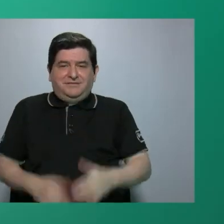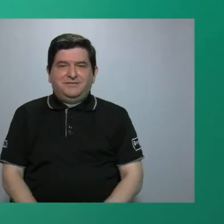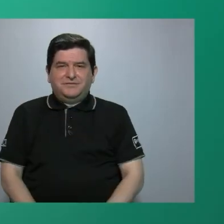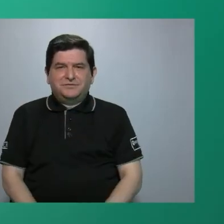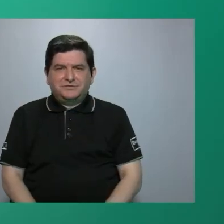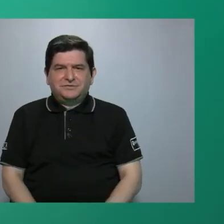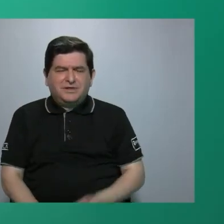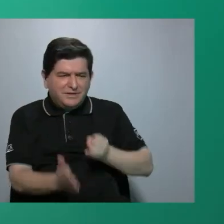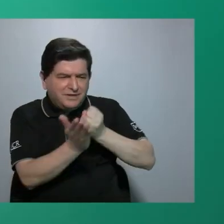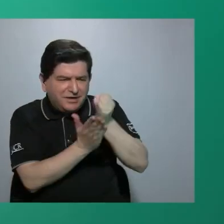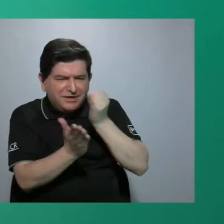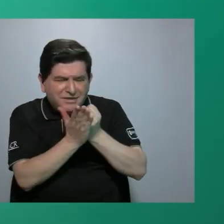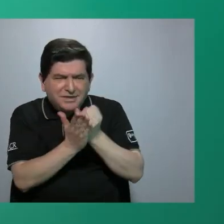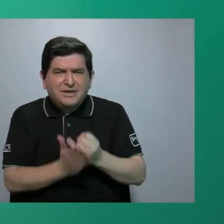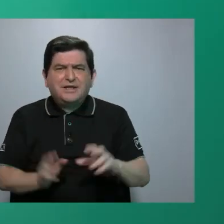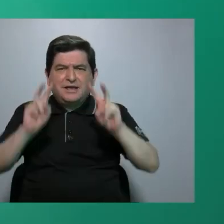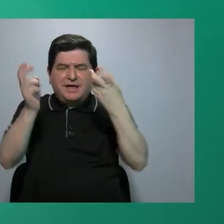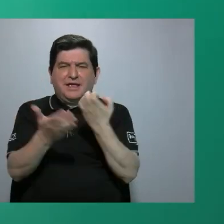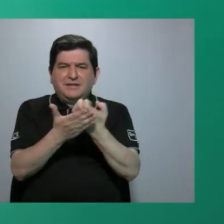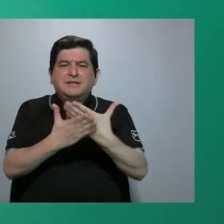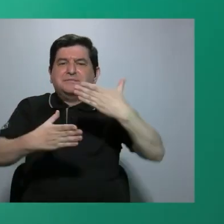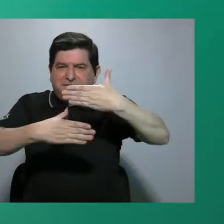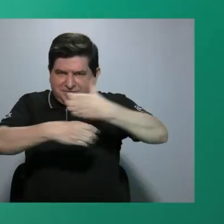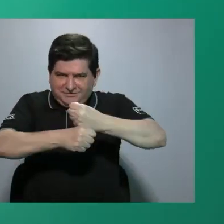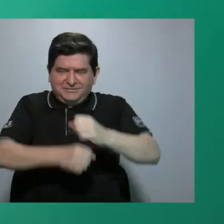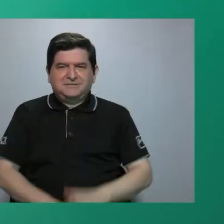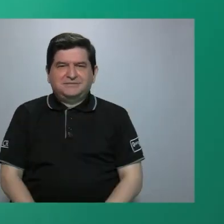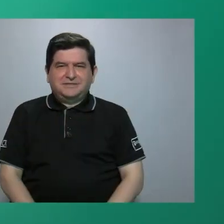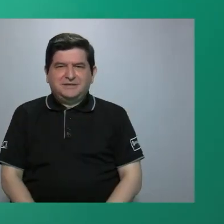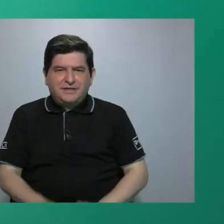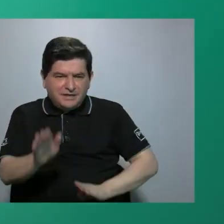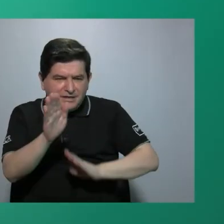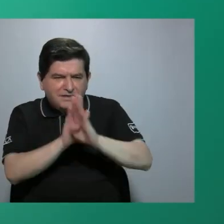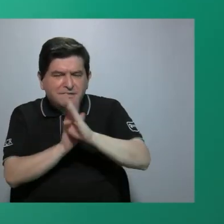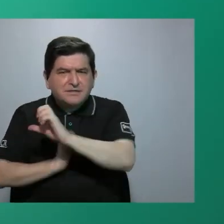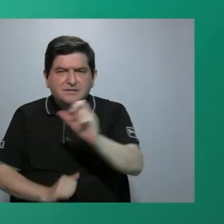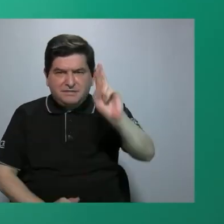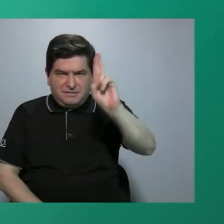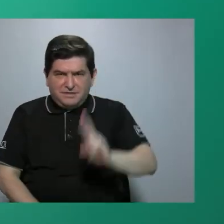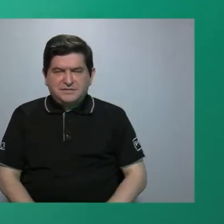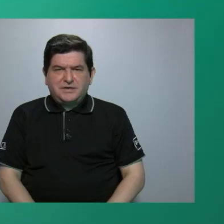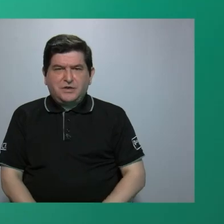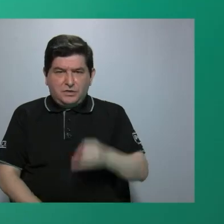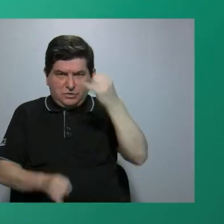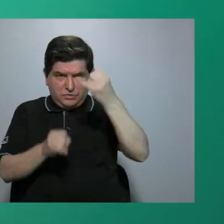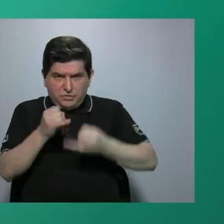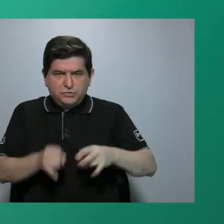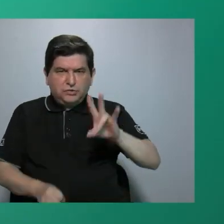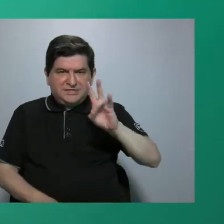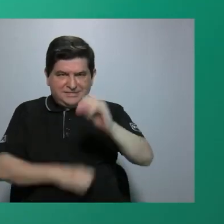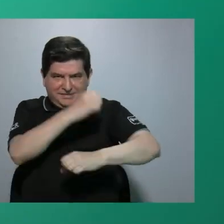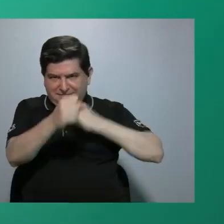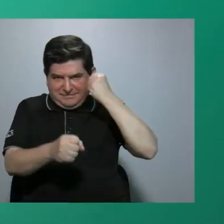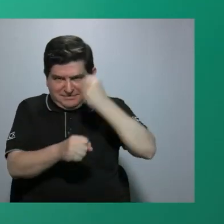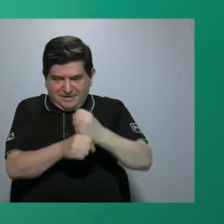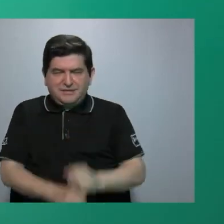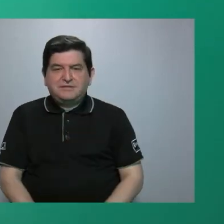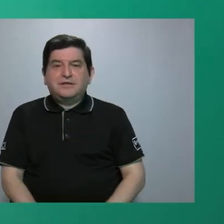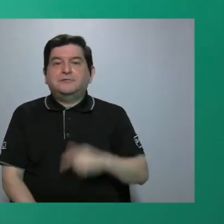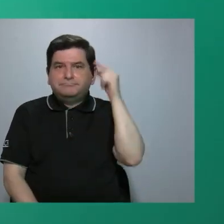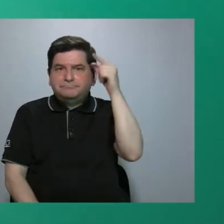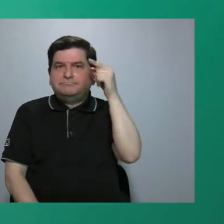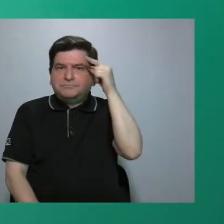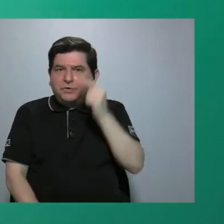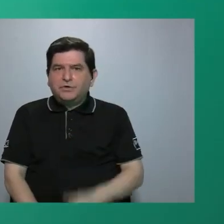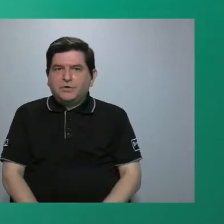70 años de hacer investigación en temas económicos. El desarrollo costarricense de estas últimas 7 décadas